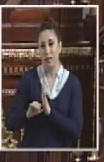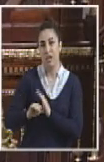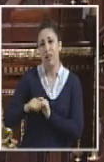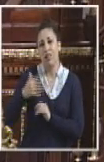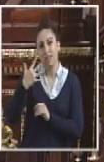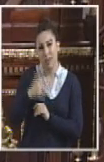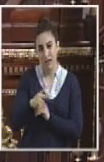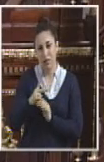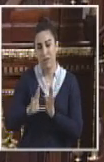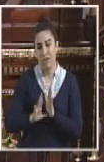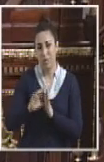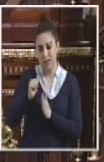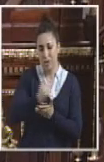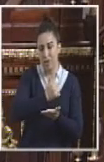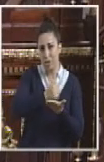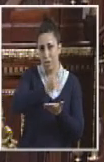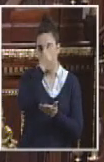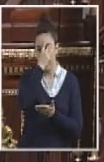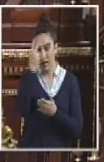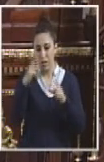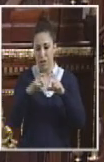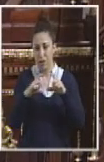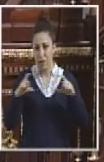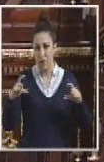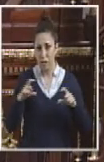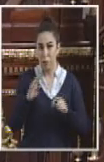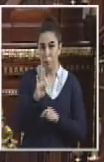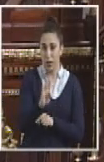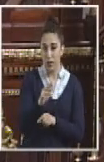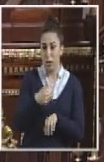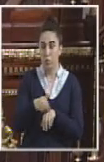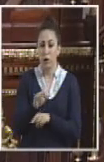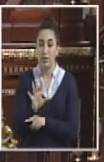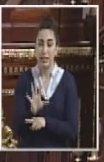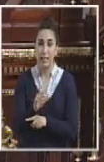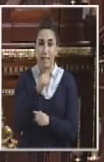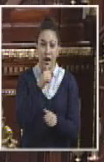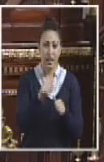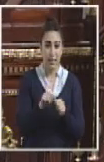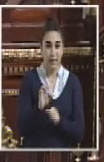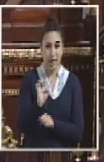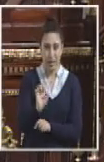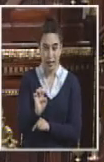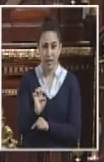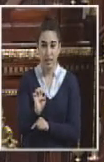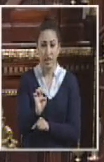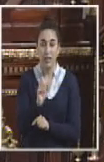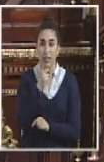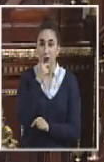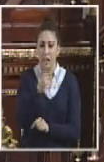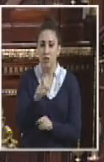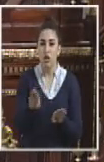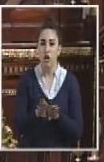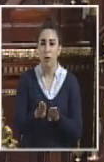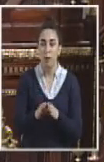de la Constitución local, en su apartado B, numeral 5, inciso E, que al pie de la letra